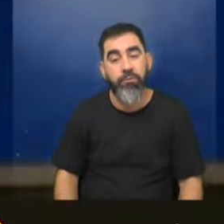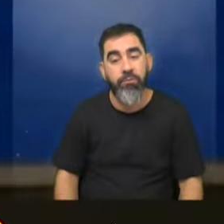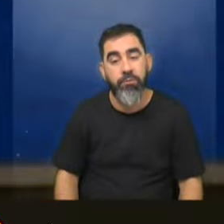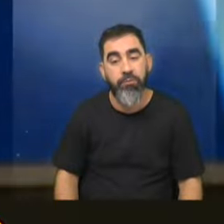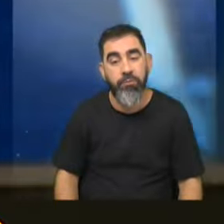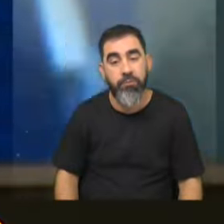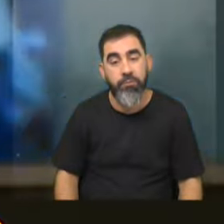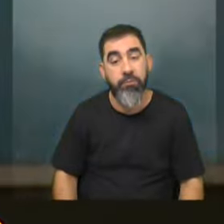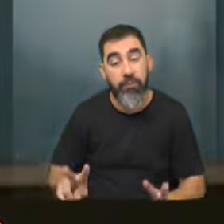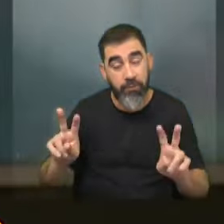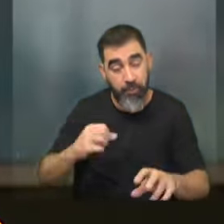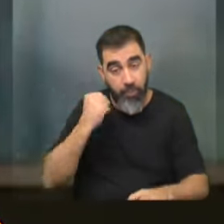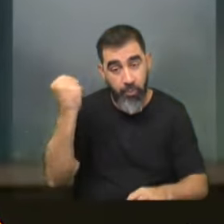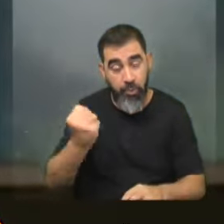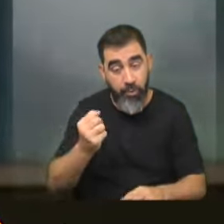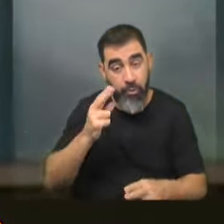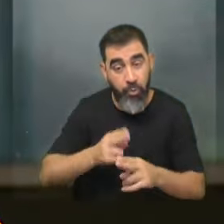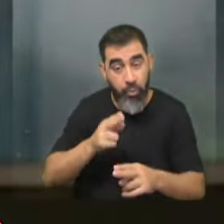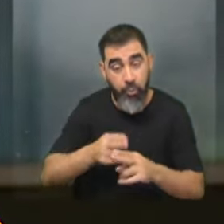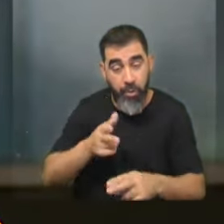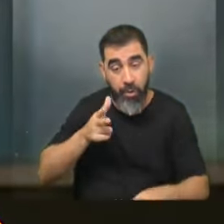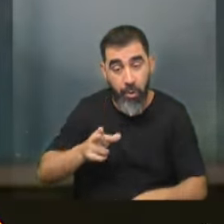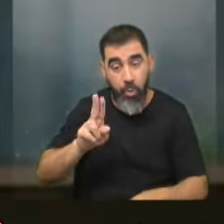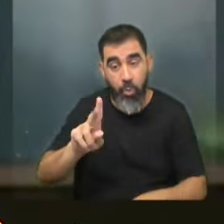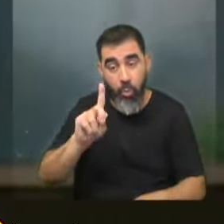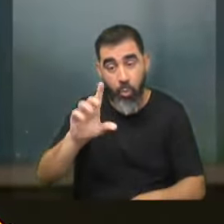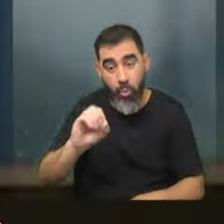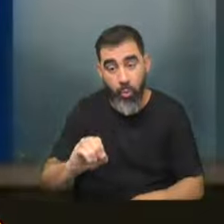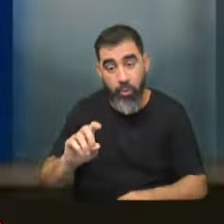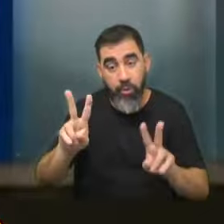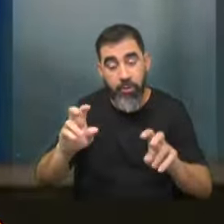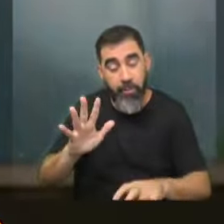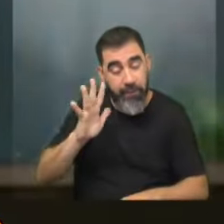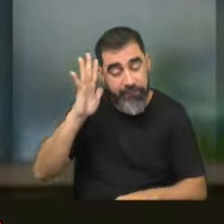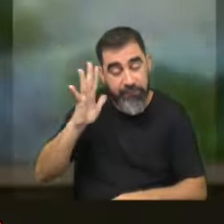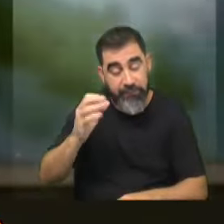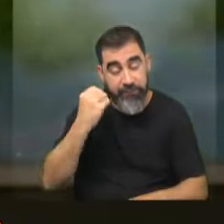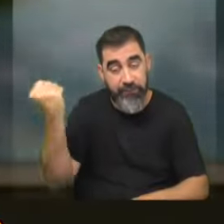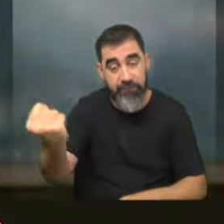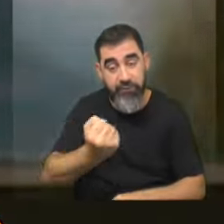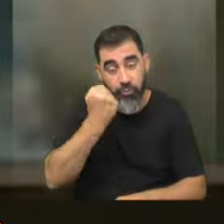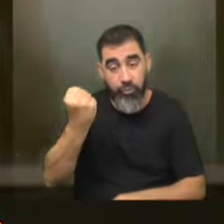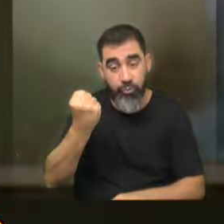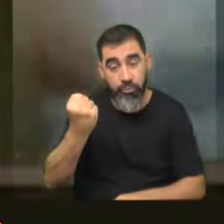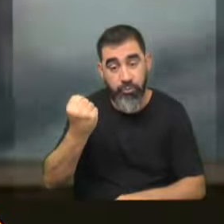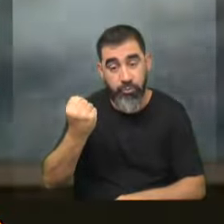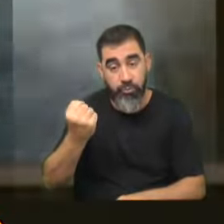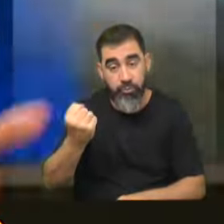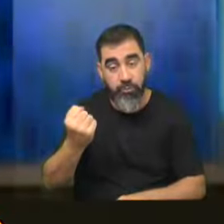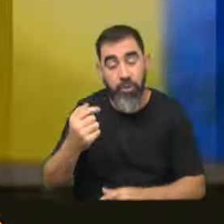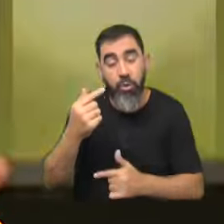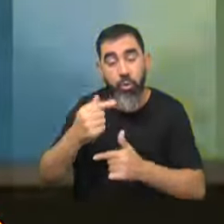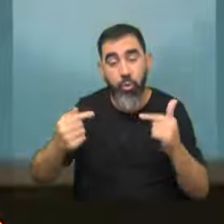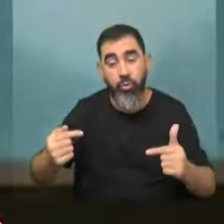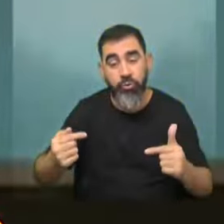algo importante, sí. Llamarle Hugo también. Bueno. Eso fue un factor psicológico importante. Generalmente a estas cosas,